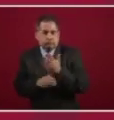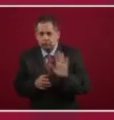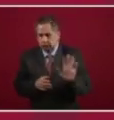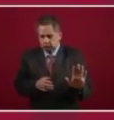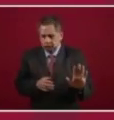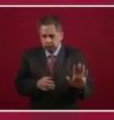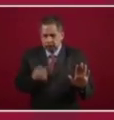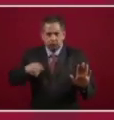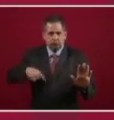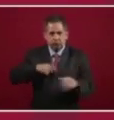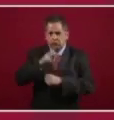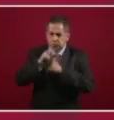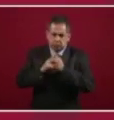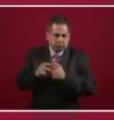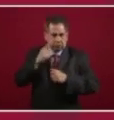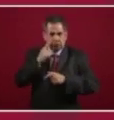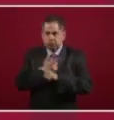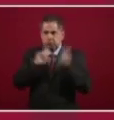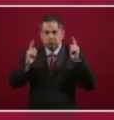libre y soberano.